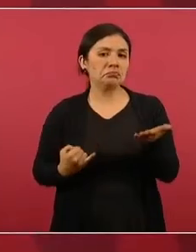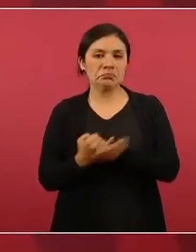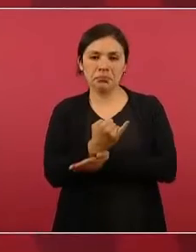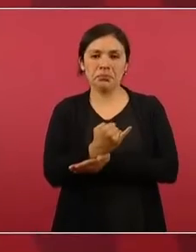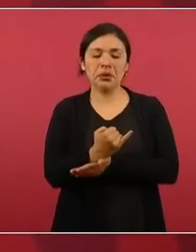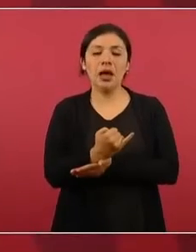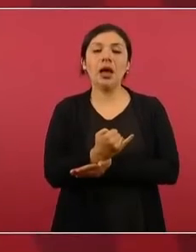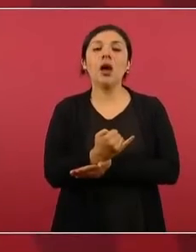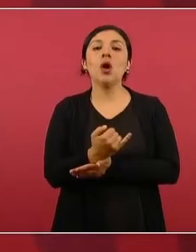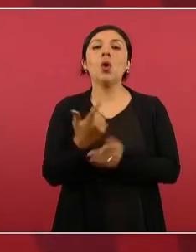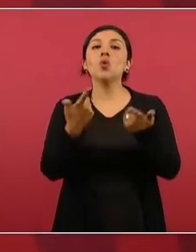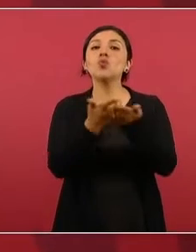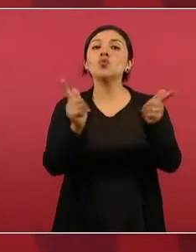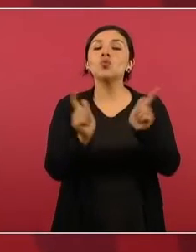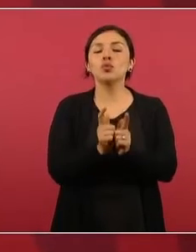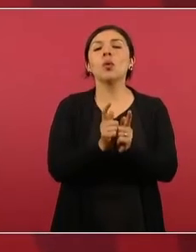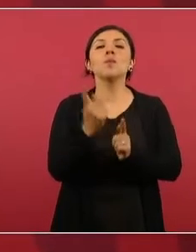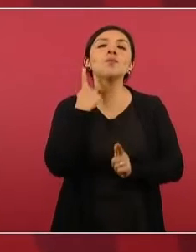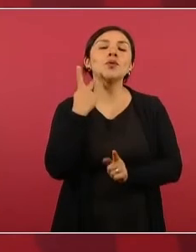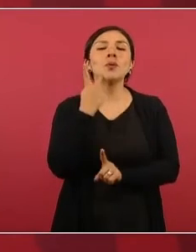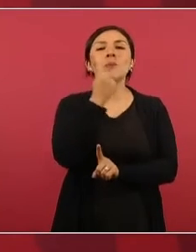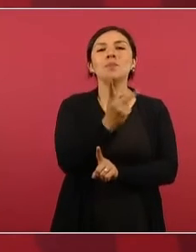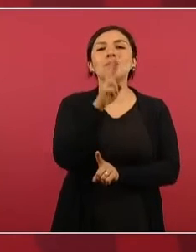el Partido de la Revolución Mexicana